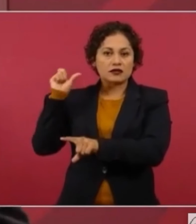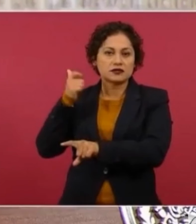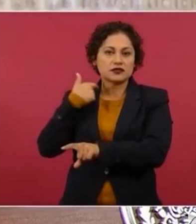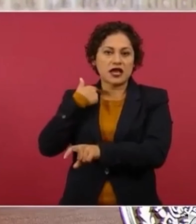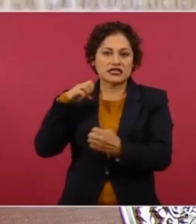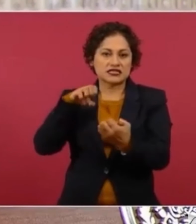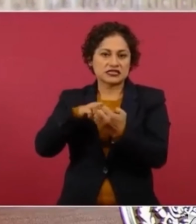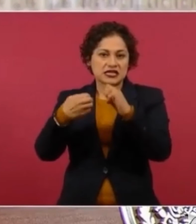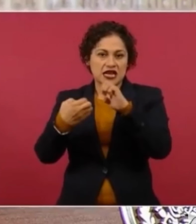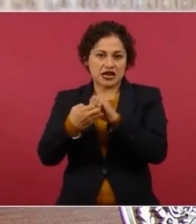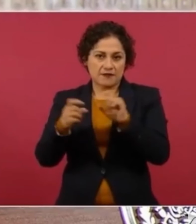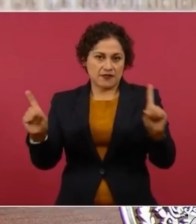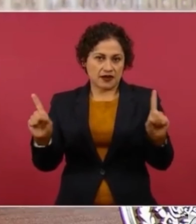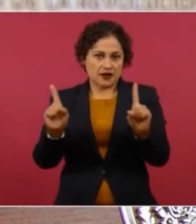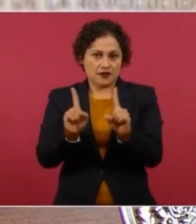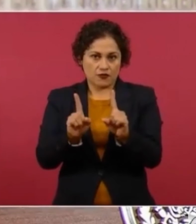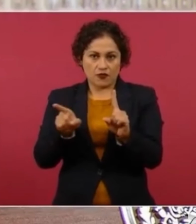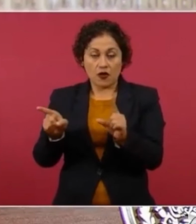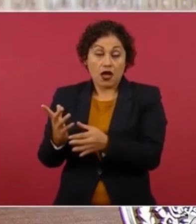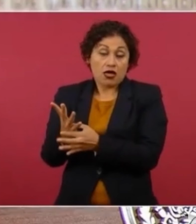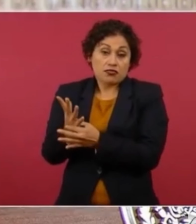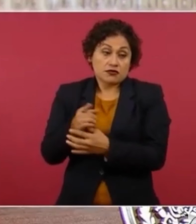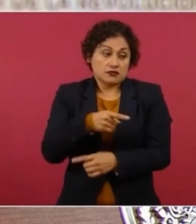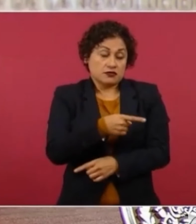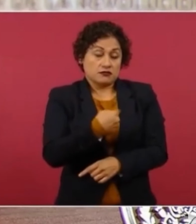que según él lo traicionó,